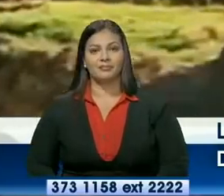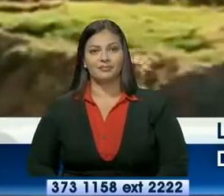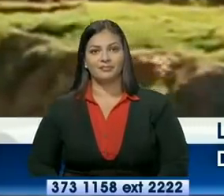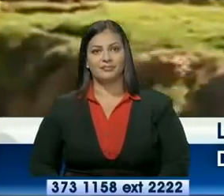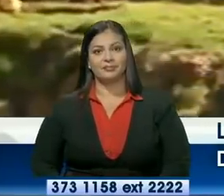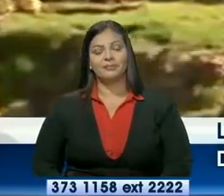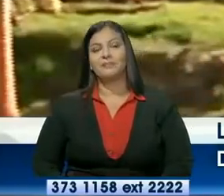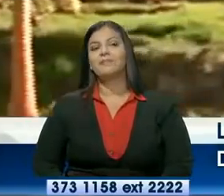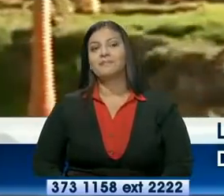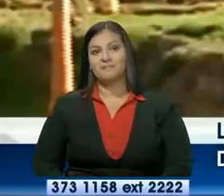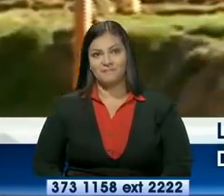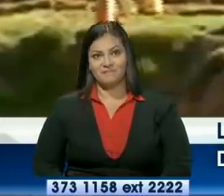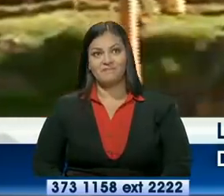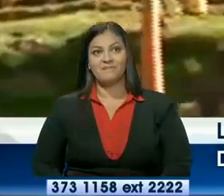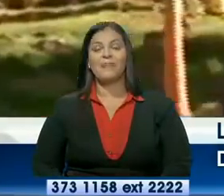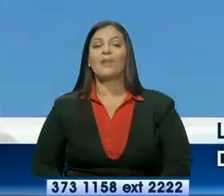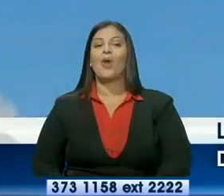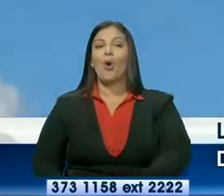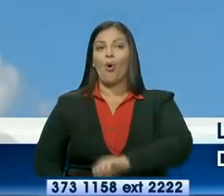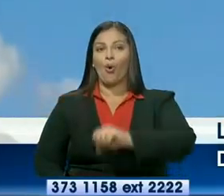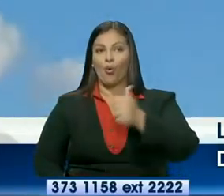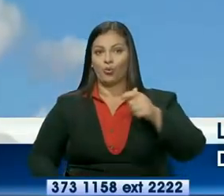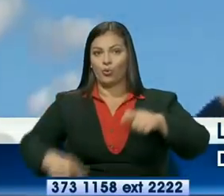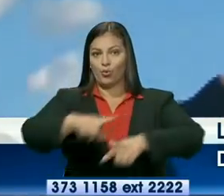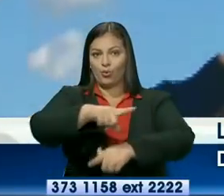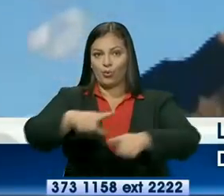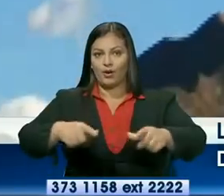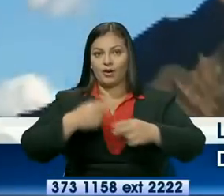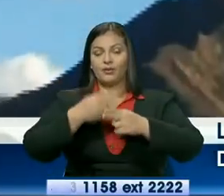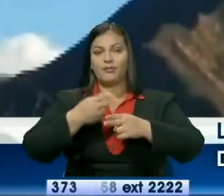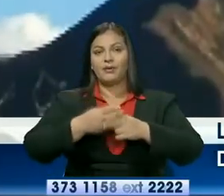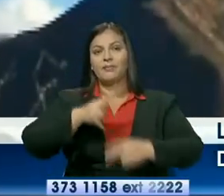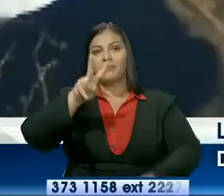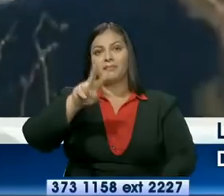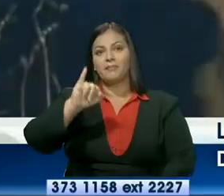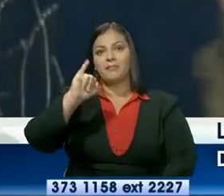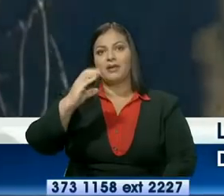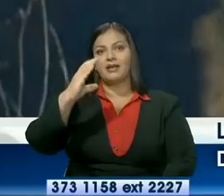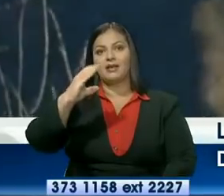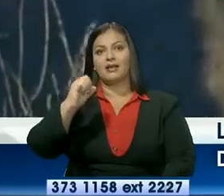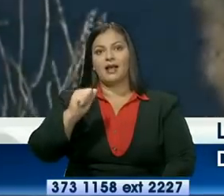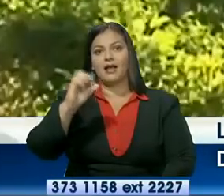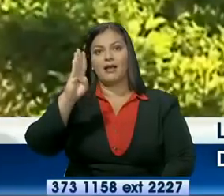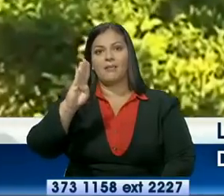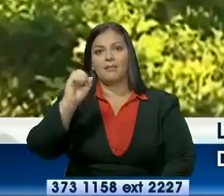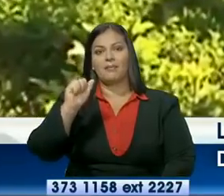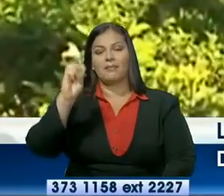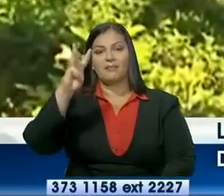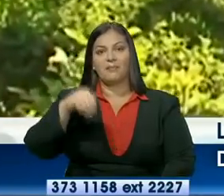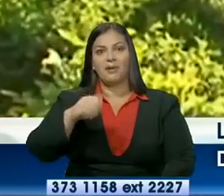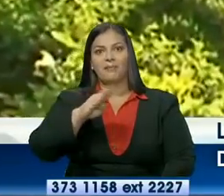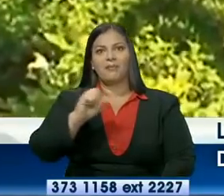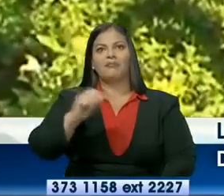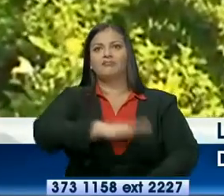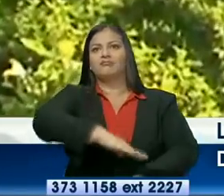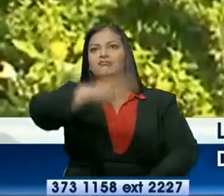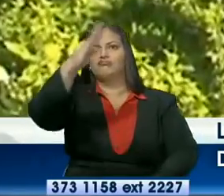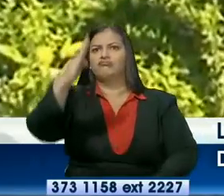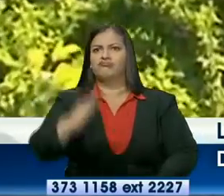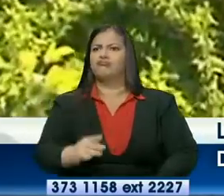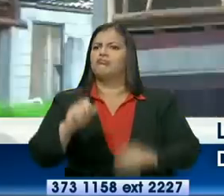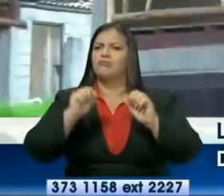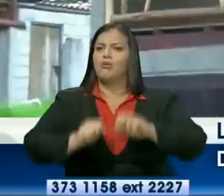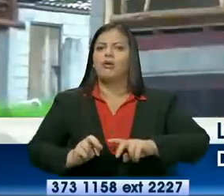de la Longevidad, Vilcabamba, donde se puede hacer ciclismo, cabalgata y donde podrás encontrar turistas de todas las partes del